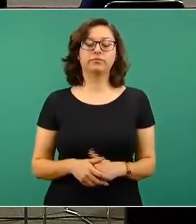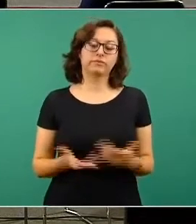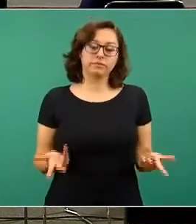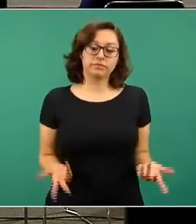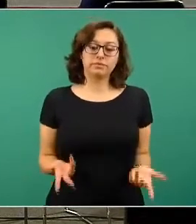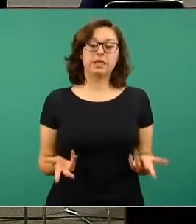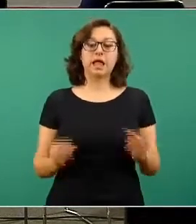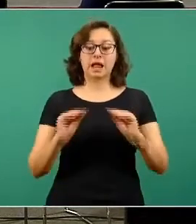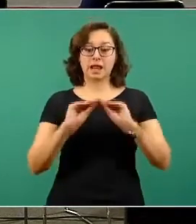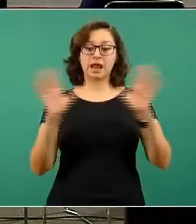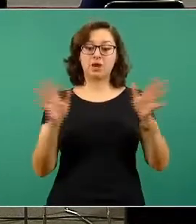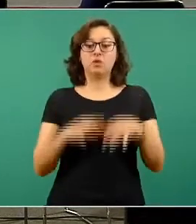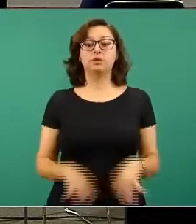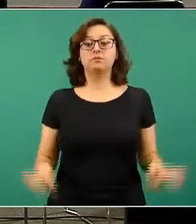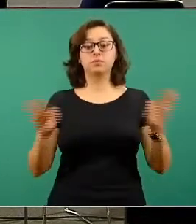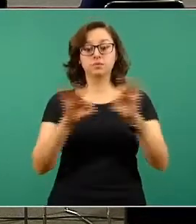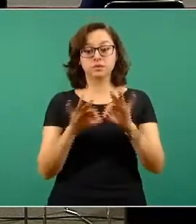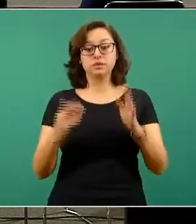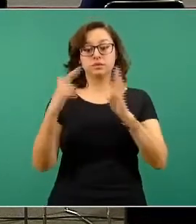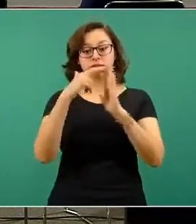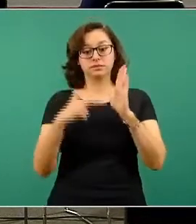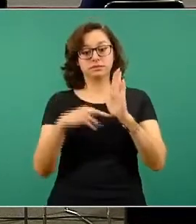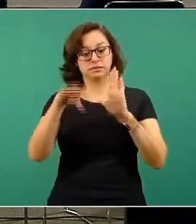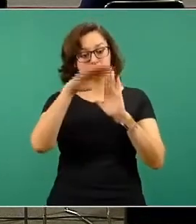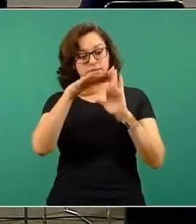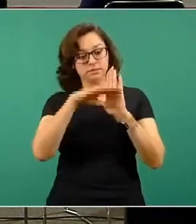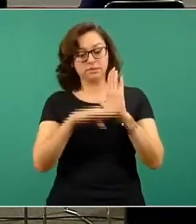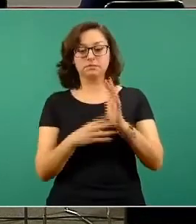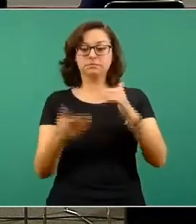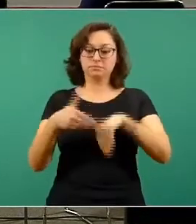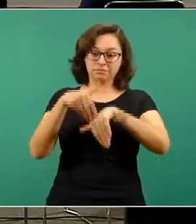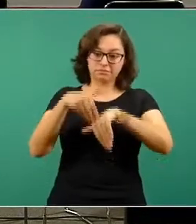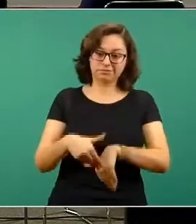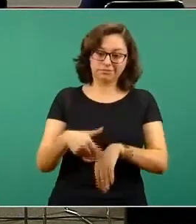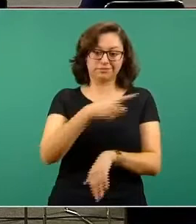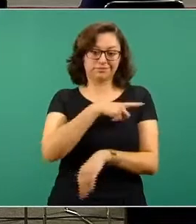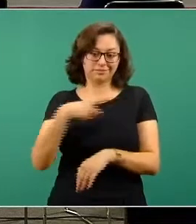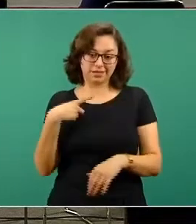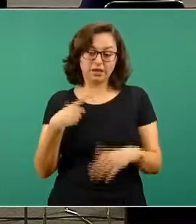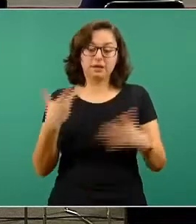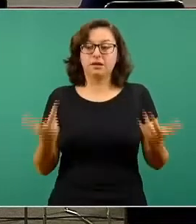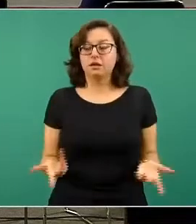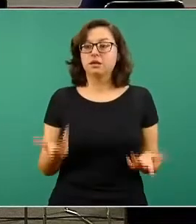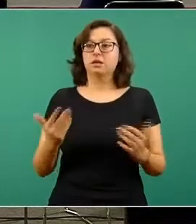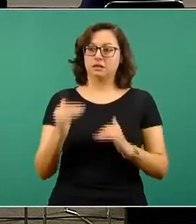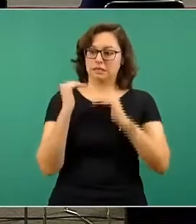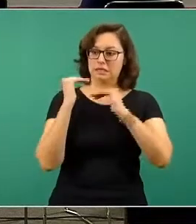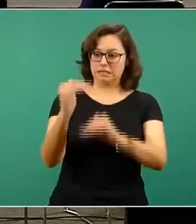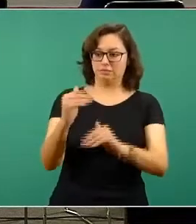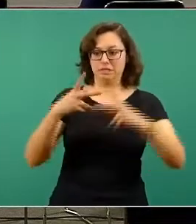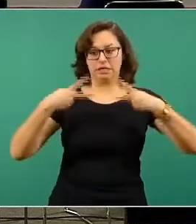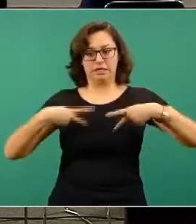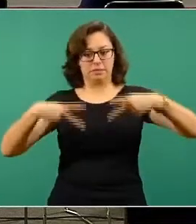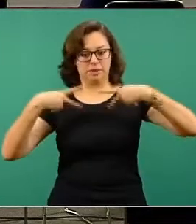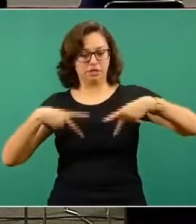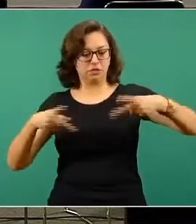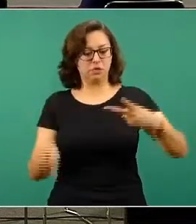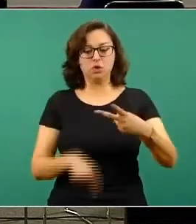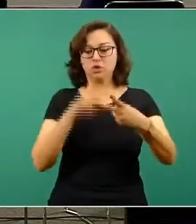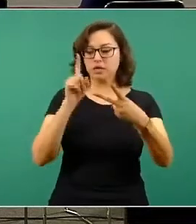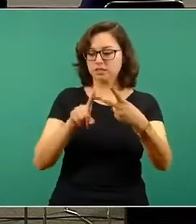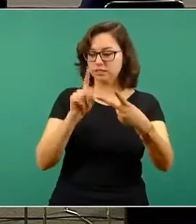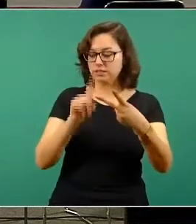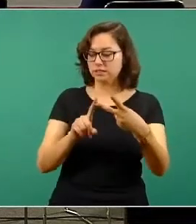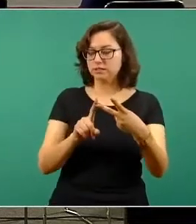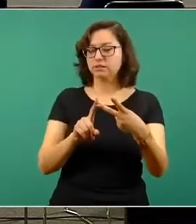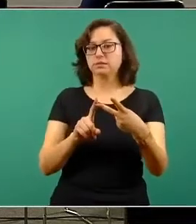que los lineamientos se apliquen, ¿no? Si en un momento se definen cierta cantidad de aforos, si en un momento se define cómo es que debe de llevarse a